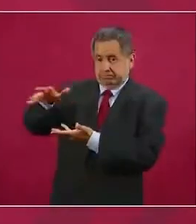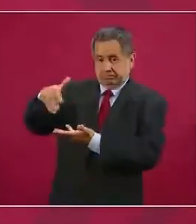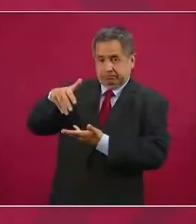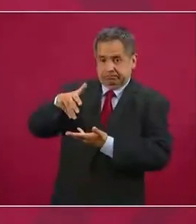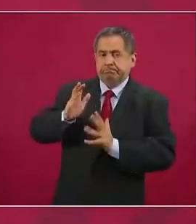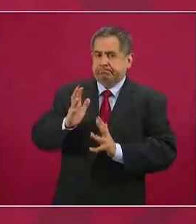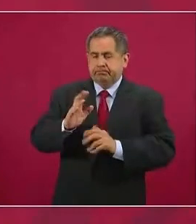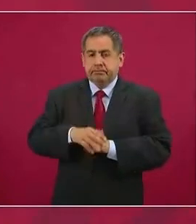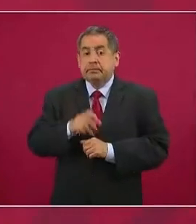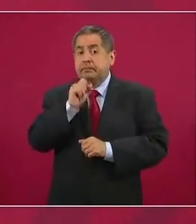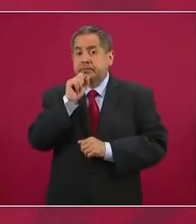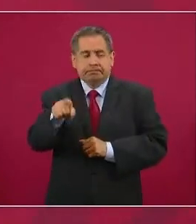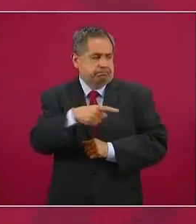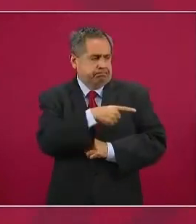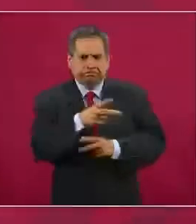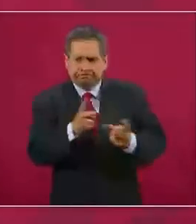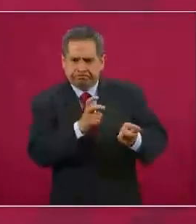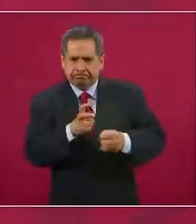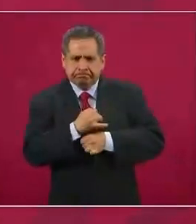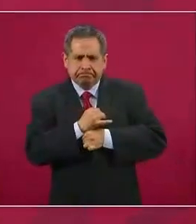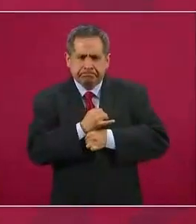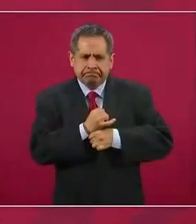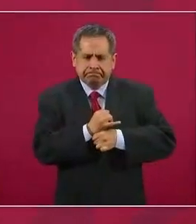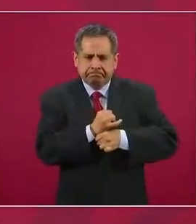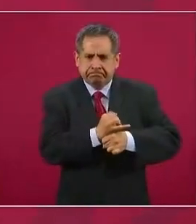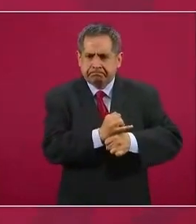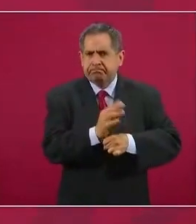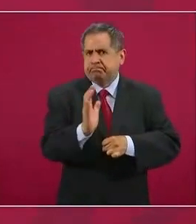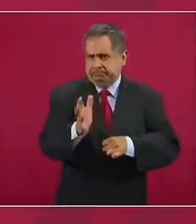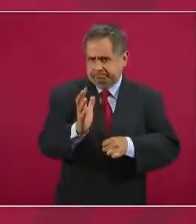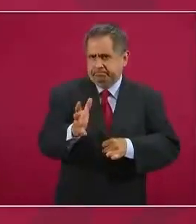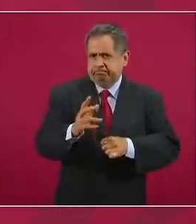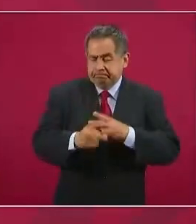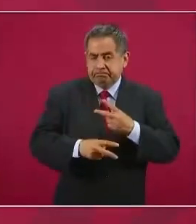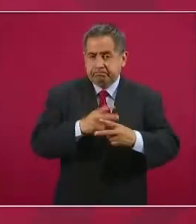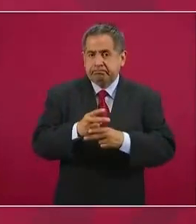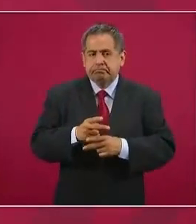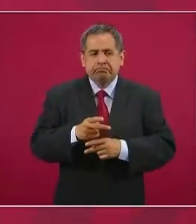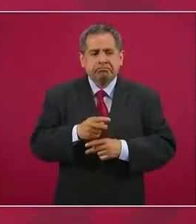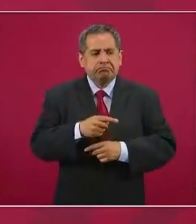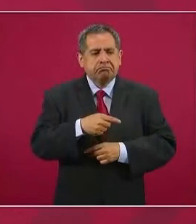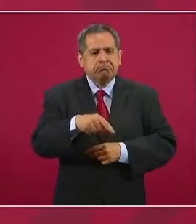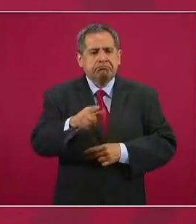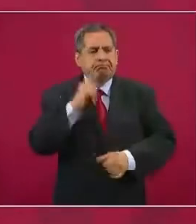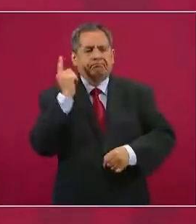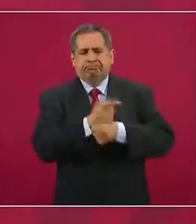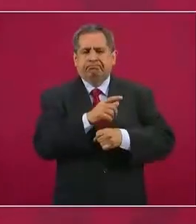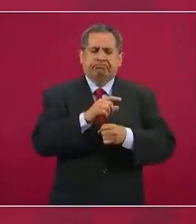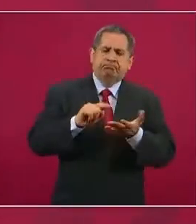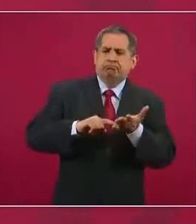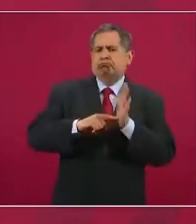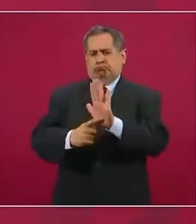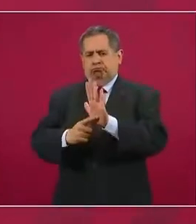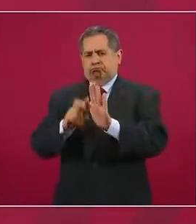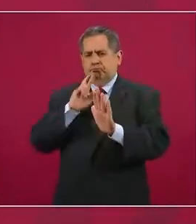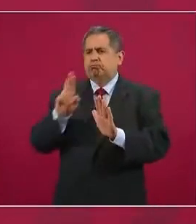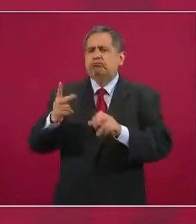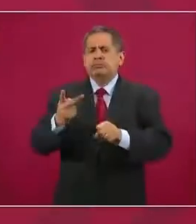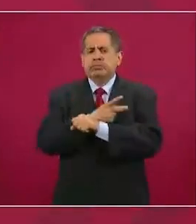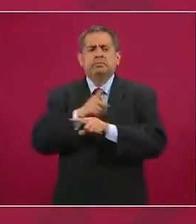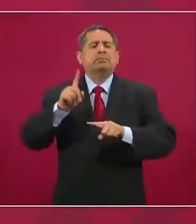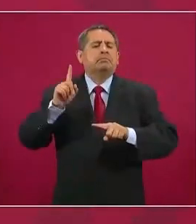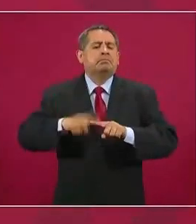avanzada la investigación, mucho muy avanzada. Ya van a haber resultados de quiénes